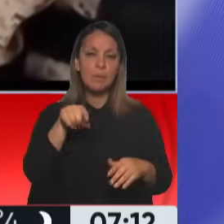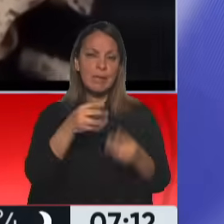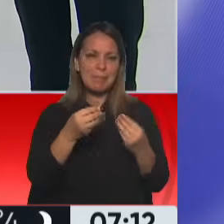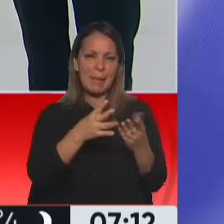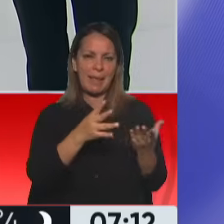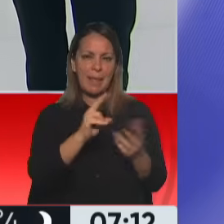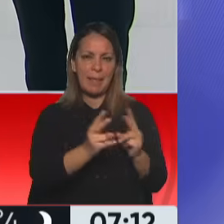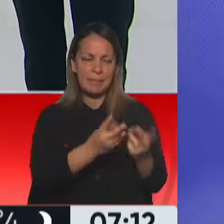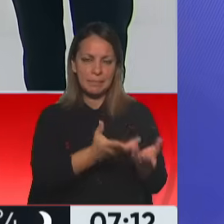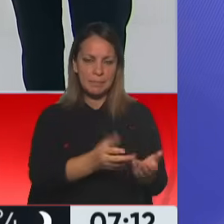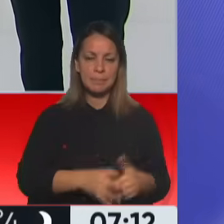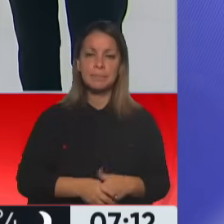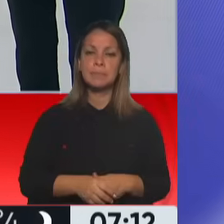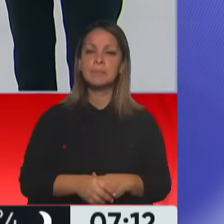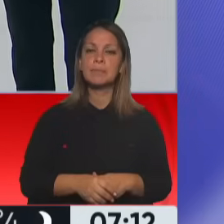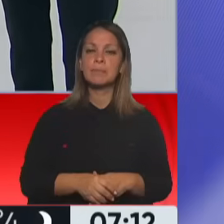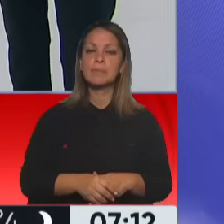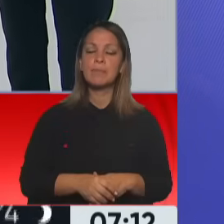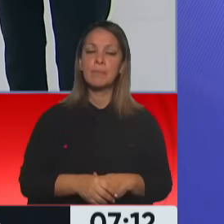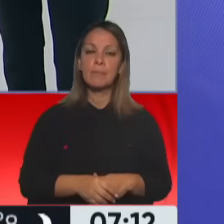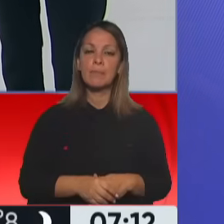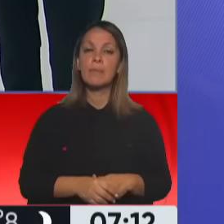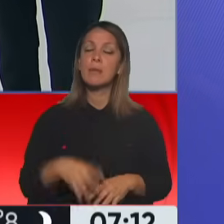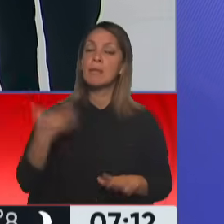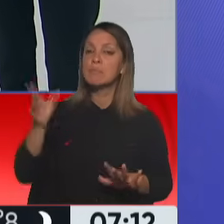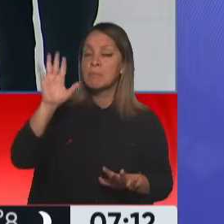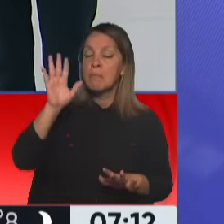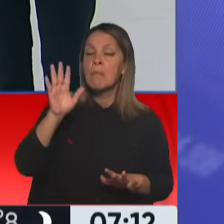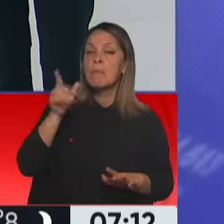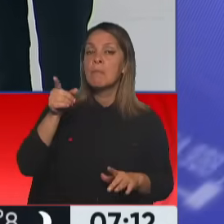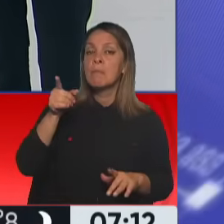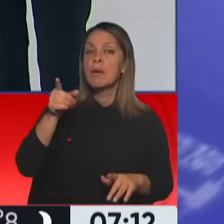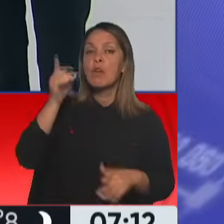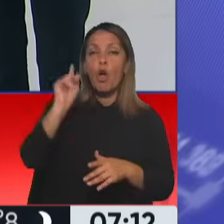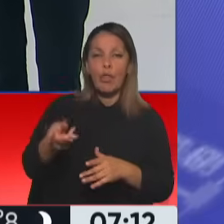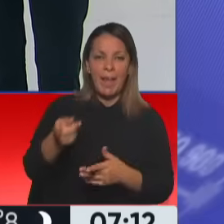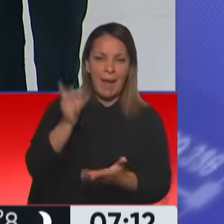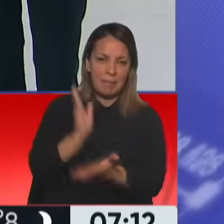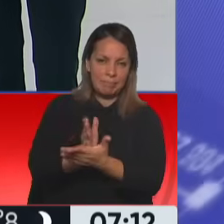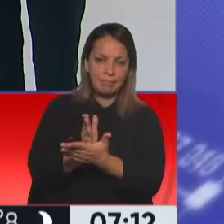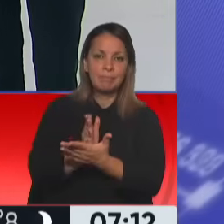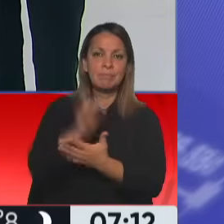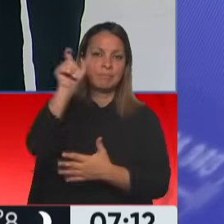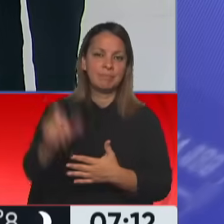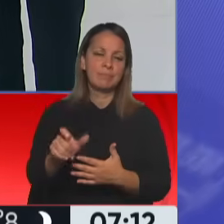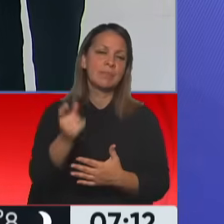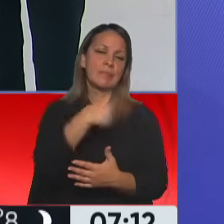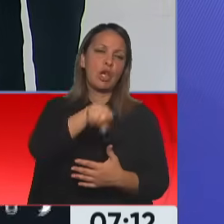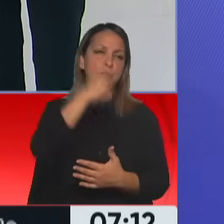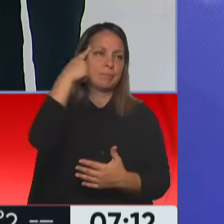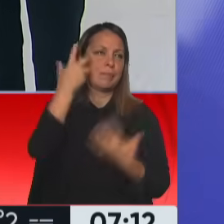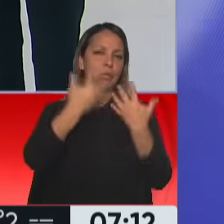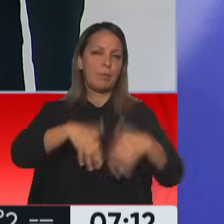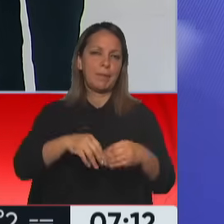pérdidas. da la sensación Sí. de que la condena a Brenda Agüero es lo que caía de Maduro, ¿no? Asesinó